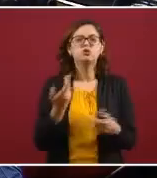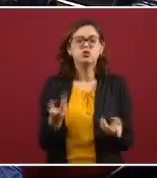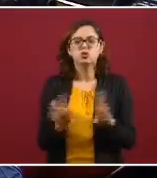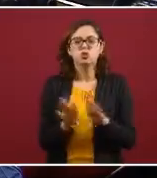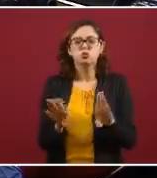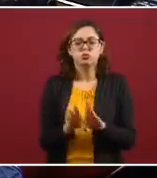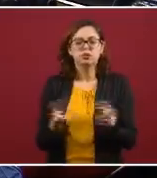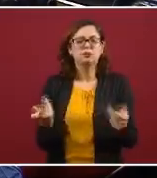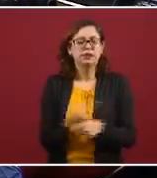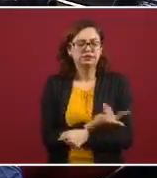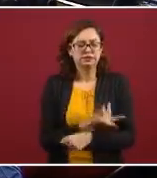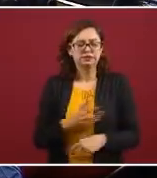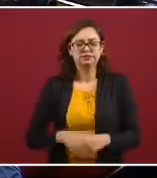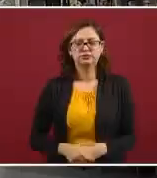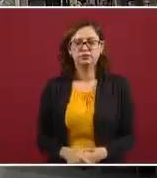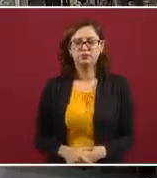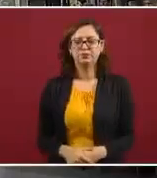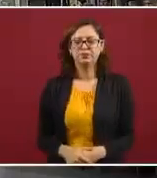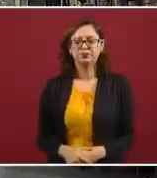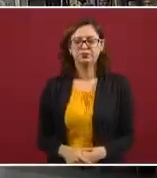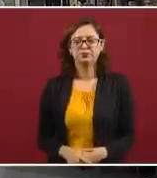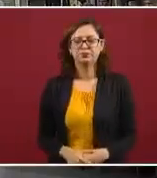presidente.